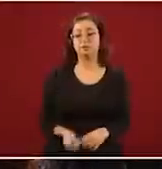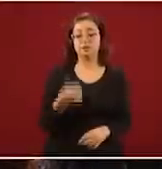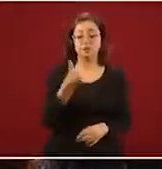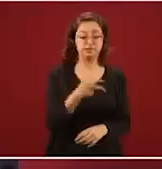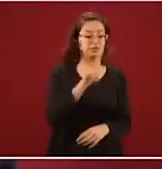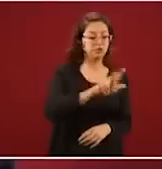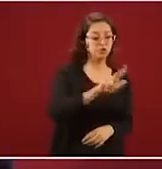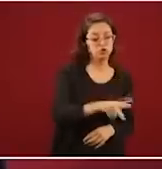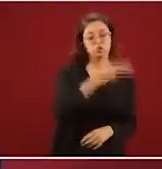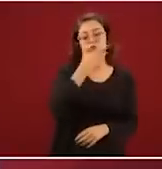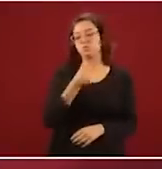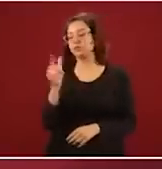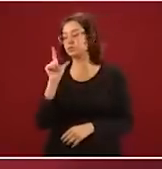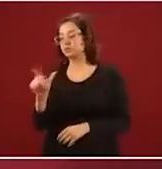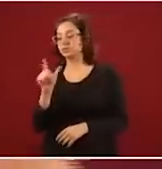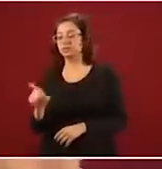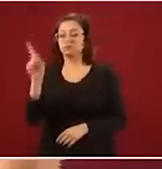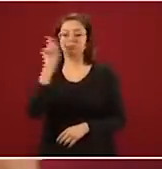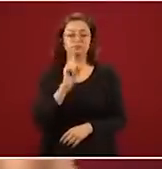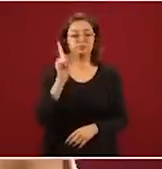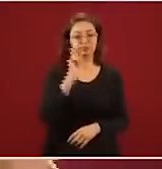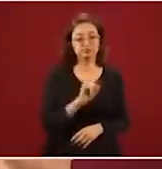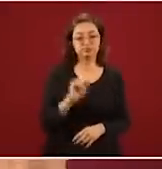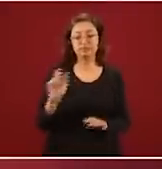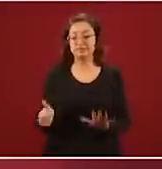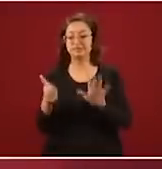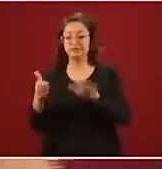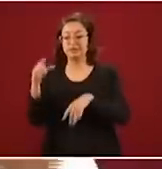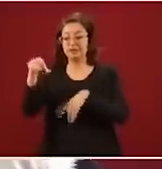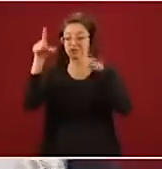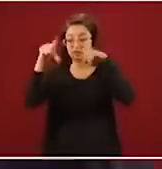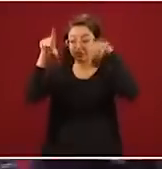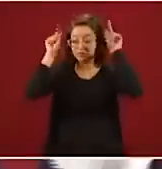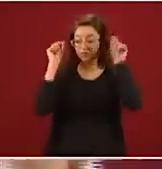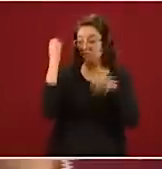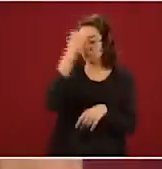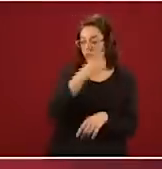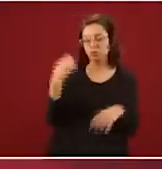que además tuvieron evaluaciones extraordinarias, evaluaciones que no solo son médicas, sino